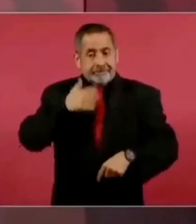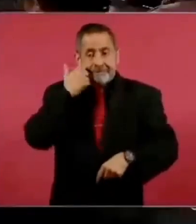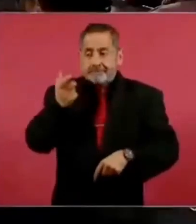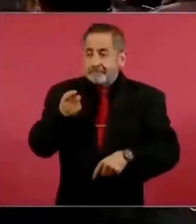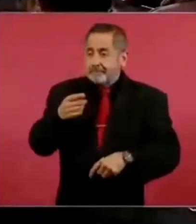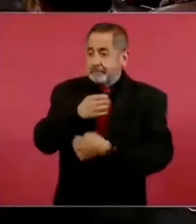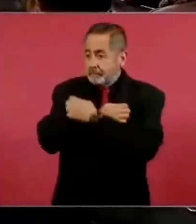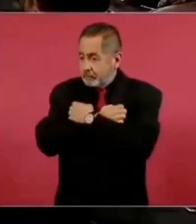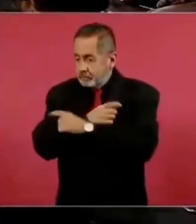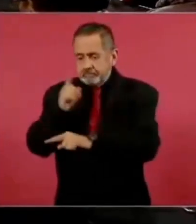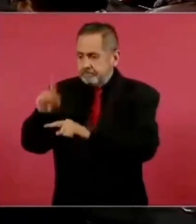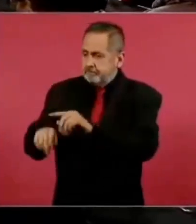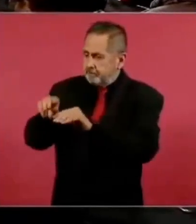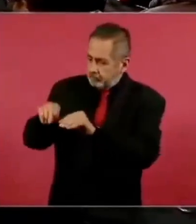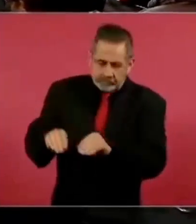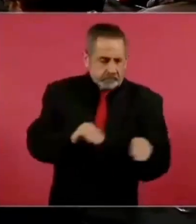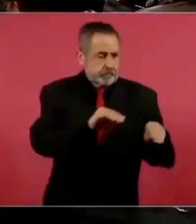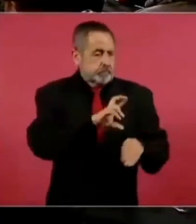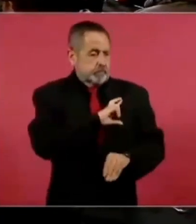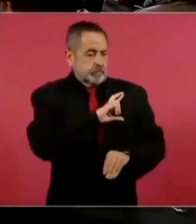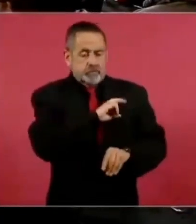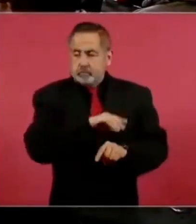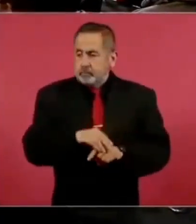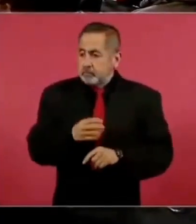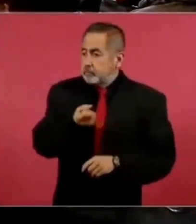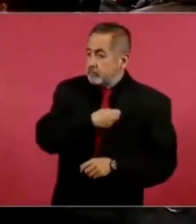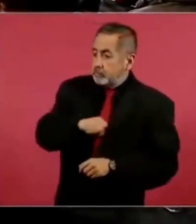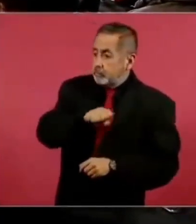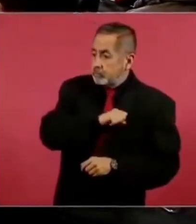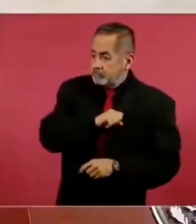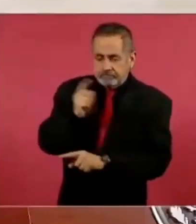salud, todo.